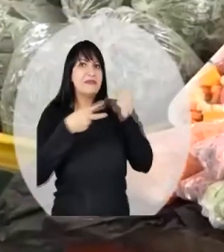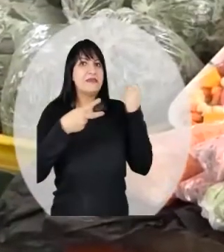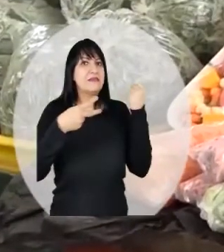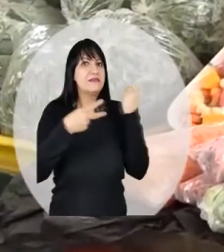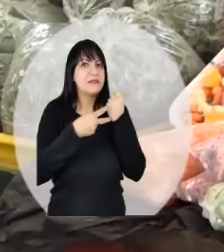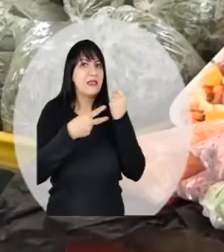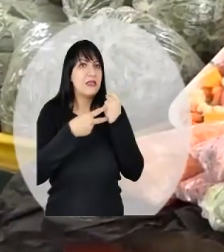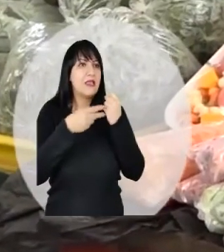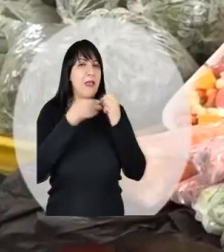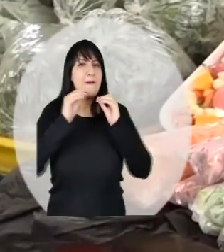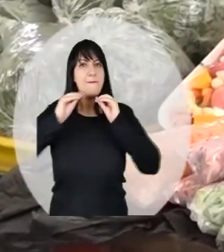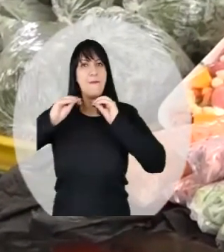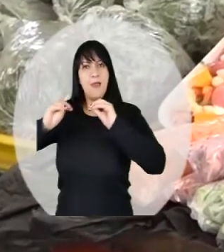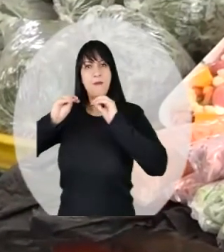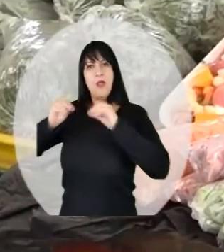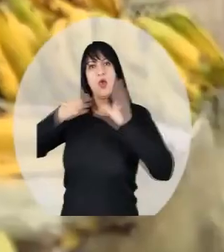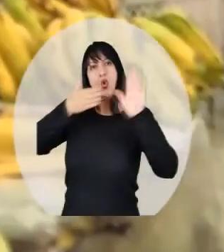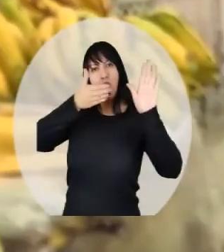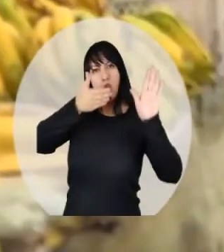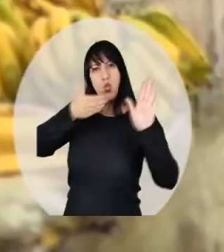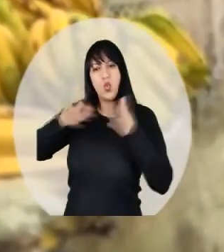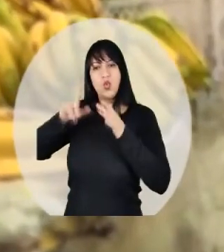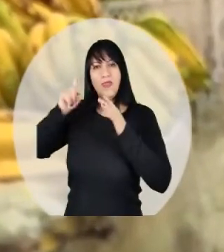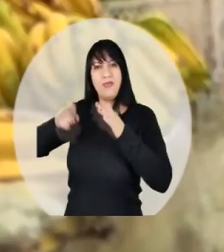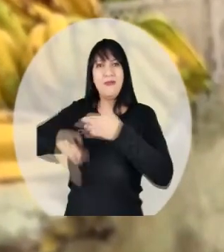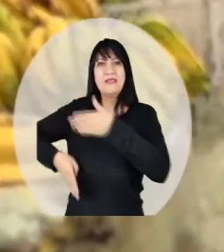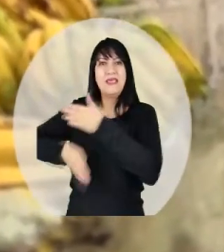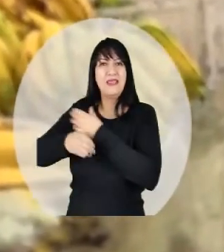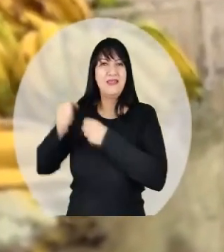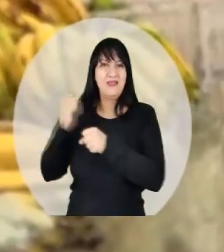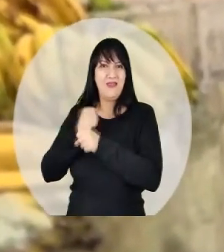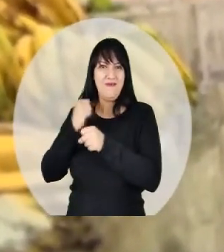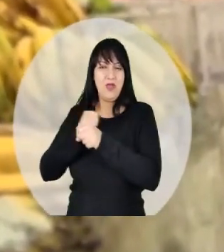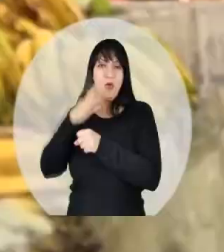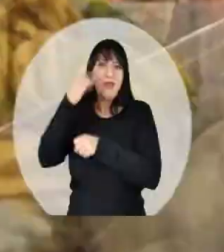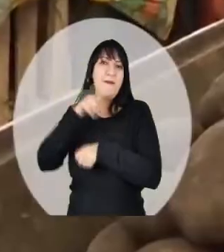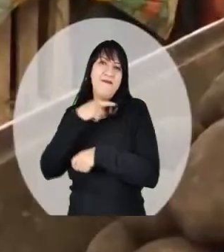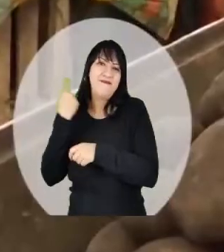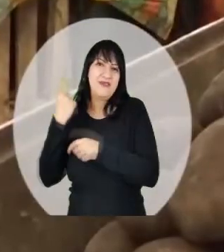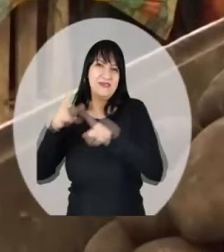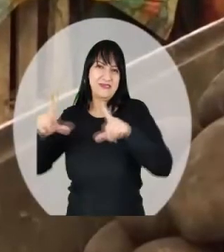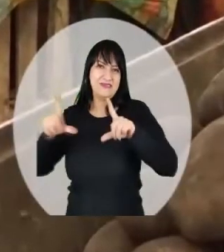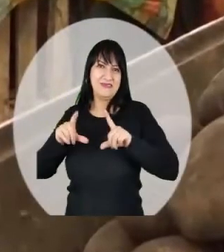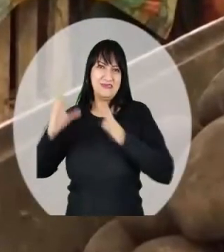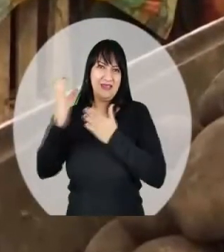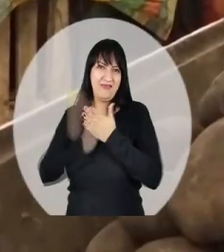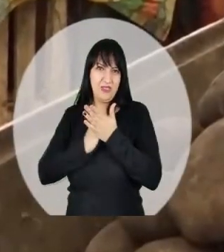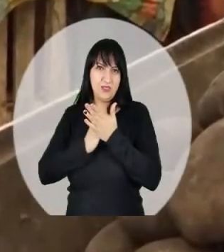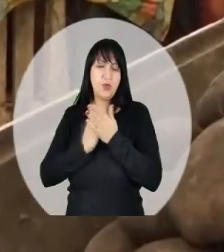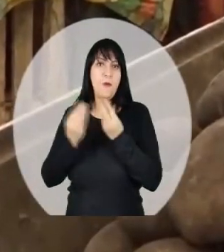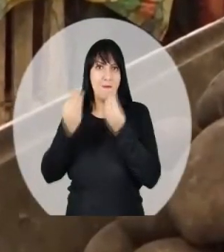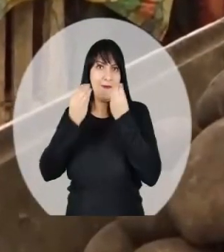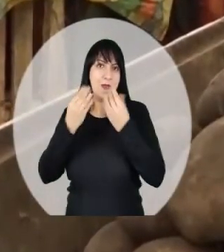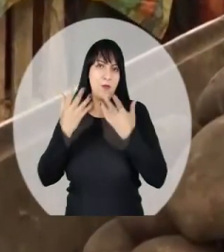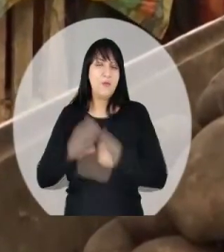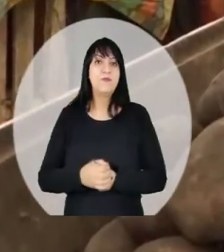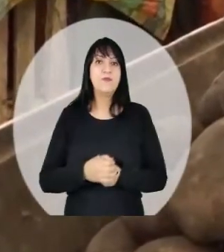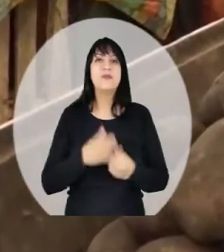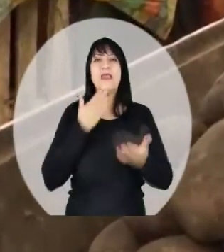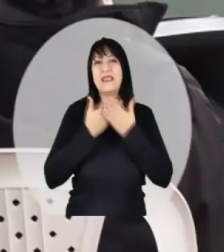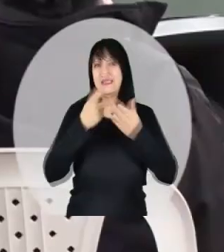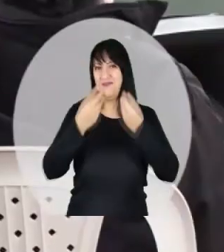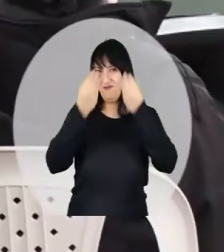donde en conjunto con el SENA nos está colaborando con este curso y así ellos puedan seguir ejerciendo esa labor. Las